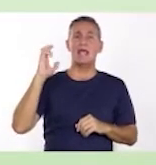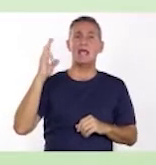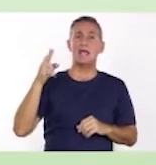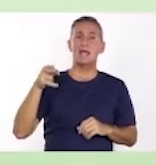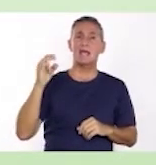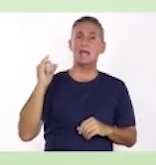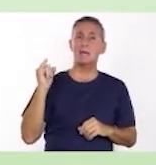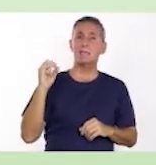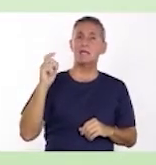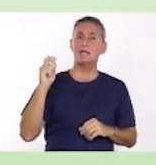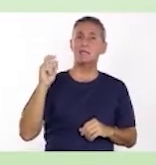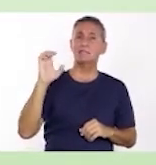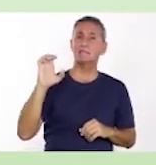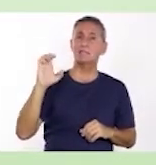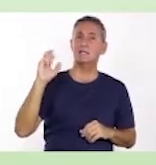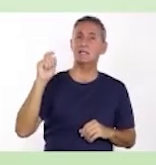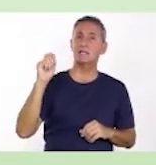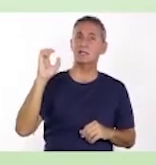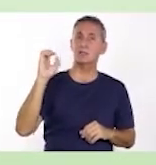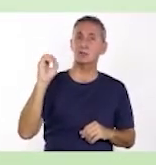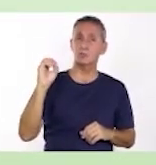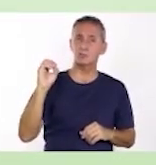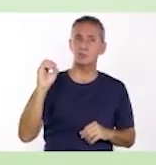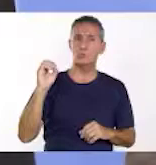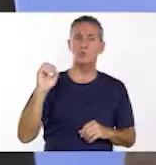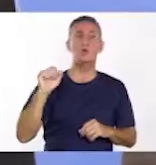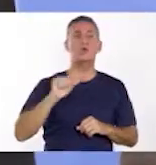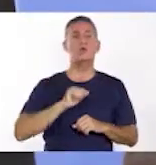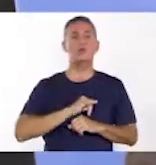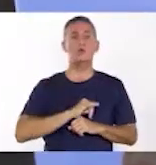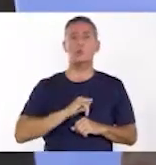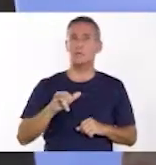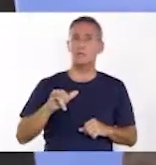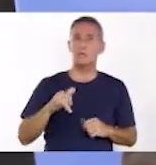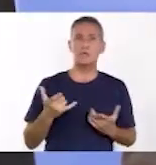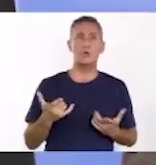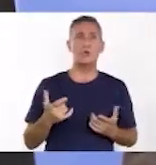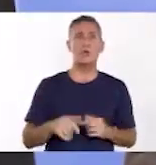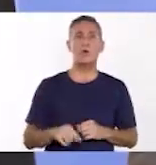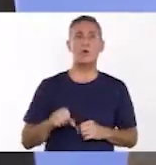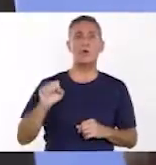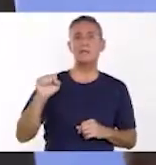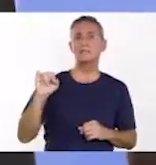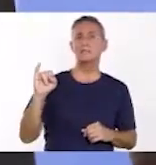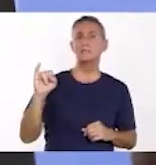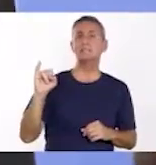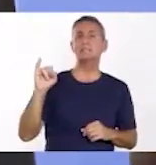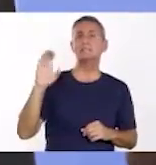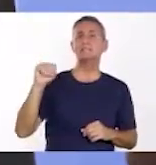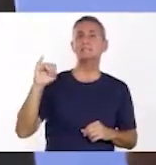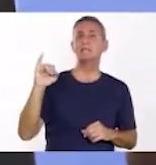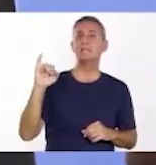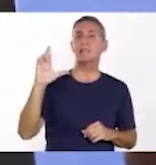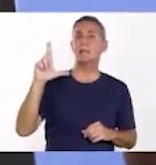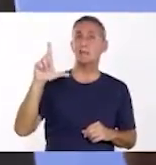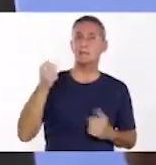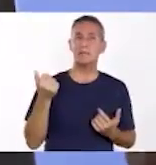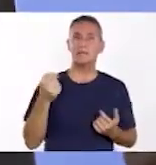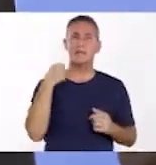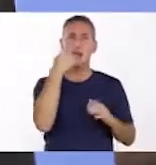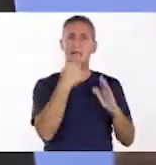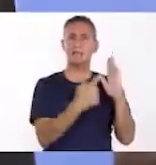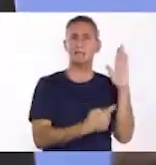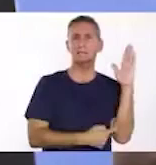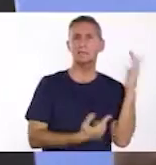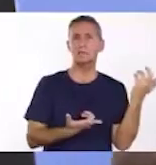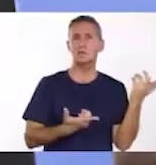obra, al igual que el símil y la metáfora. El símil tiene una característica que la vamos a ver, la característica en cuanto